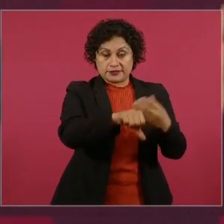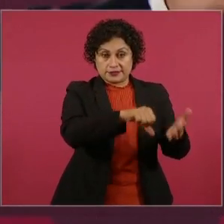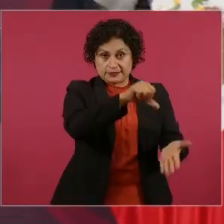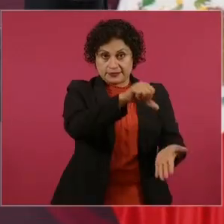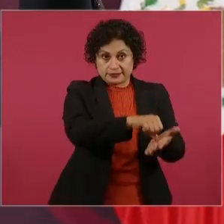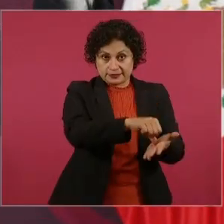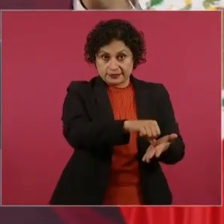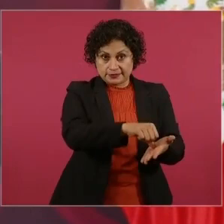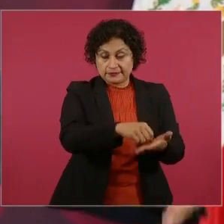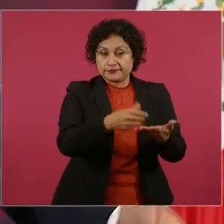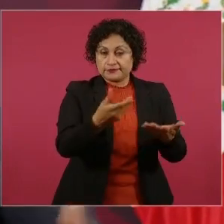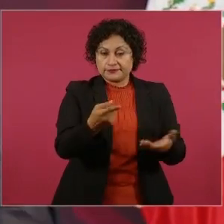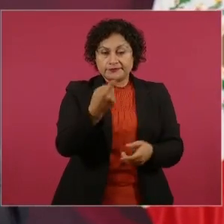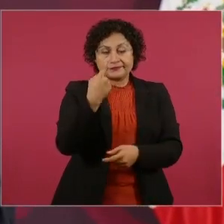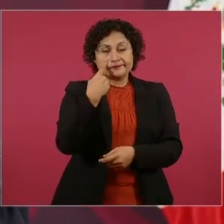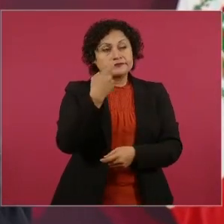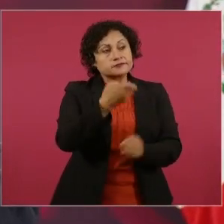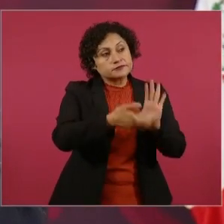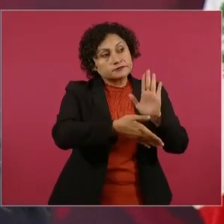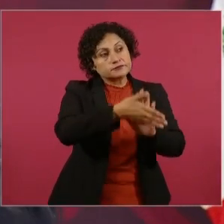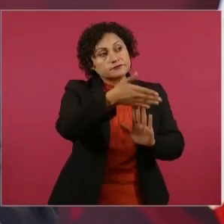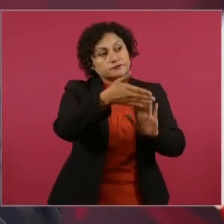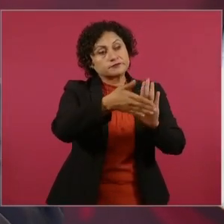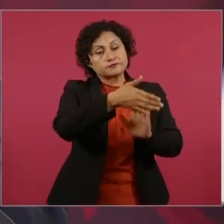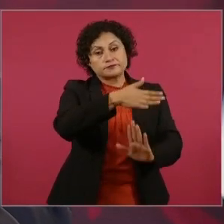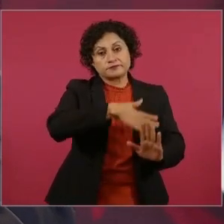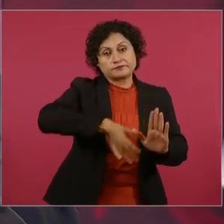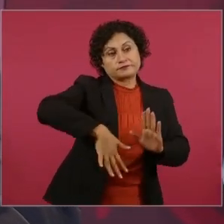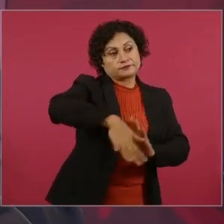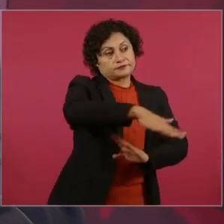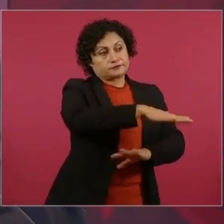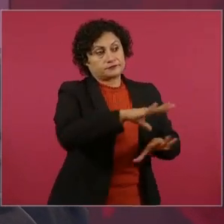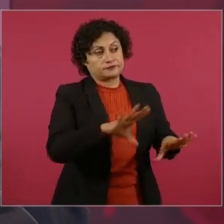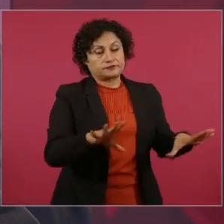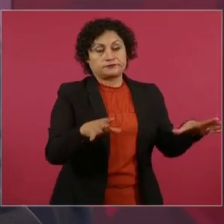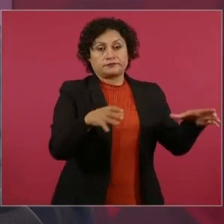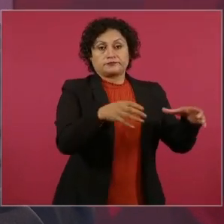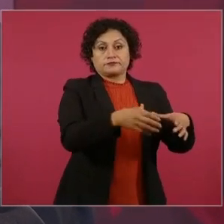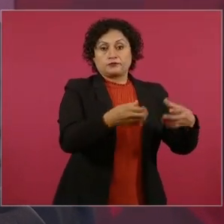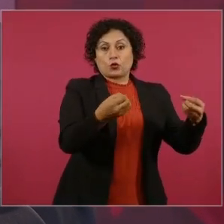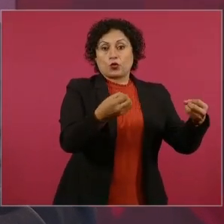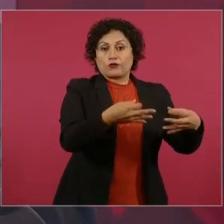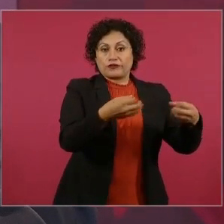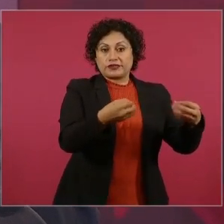es un complejo eh que se está